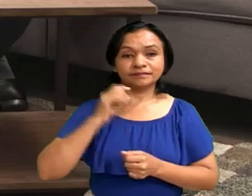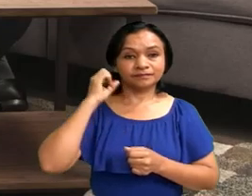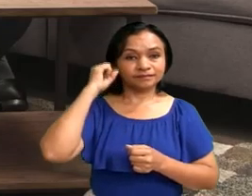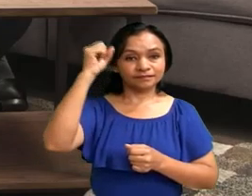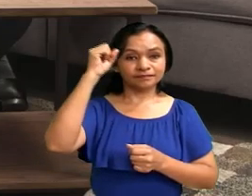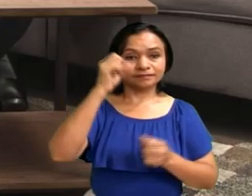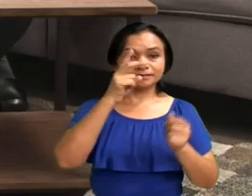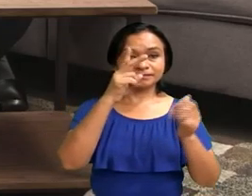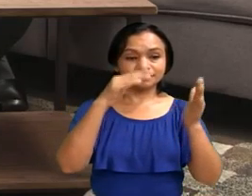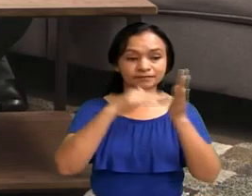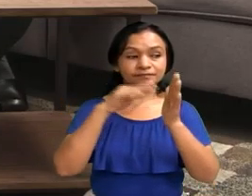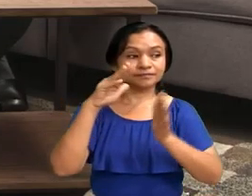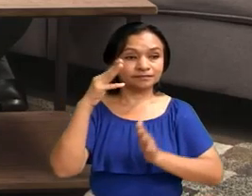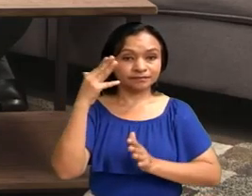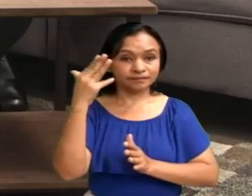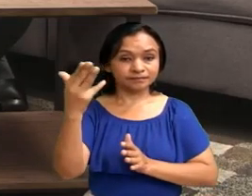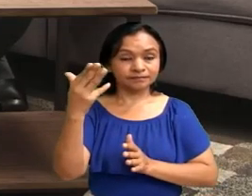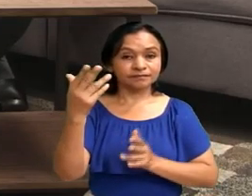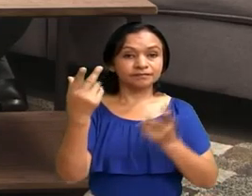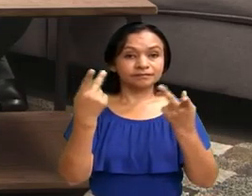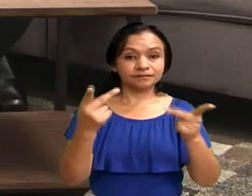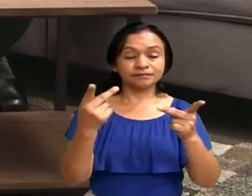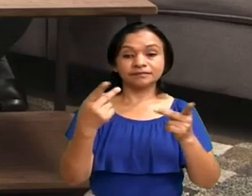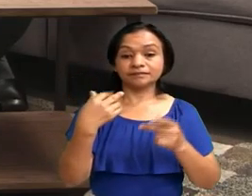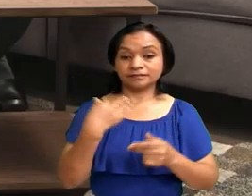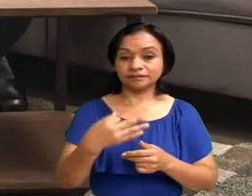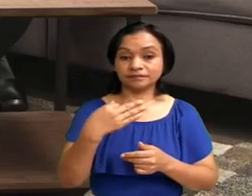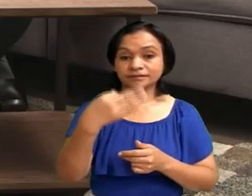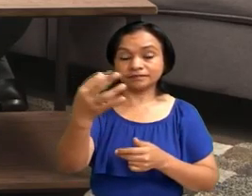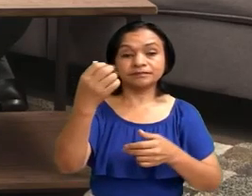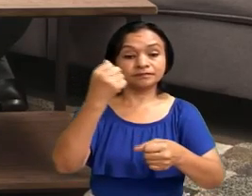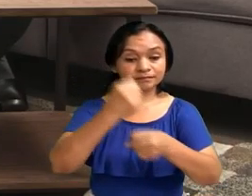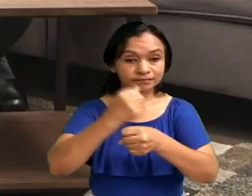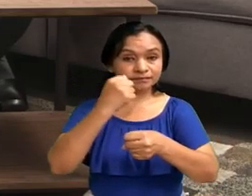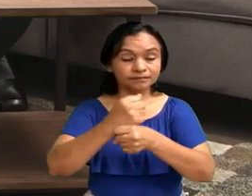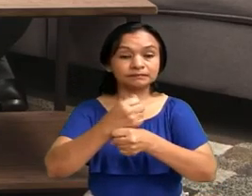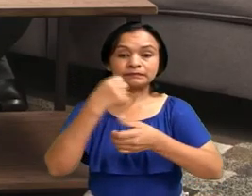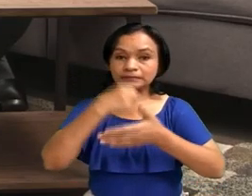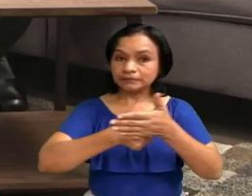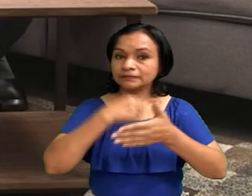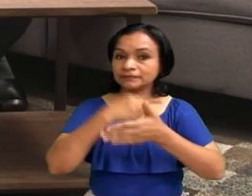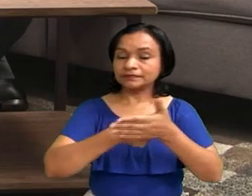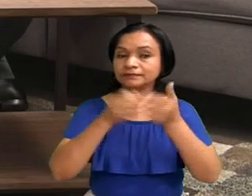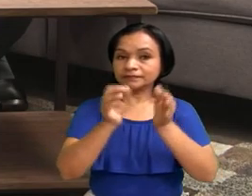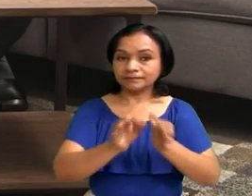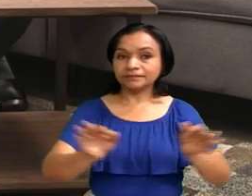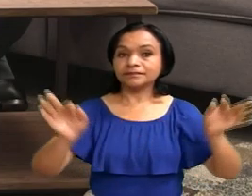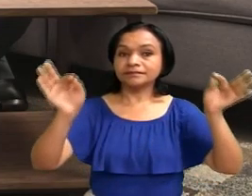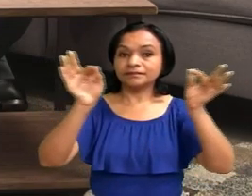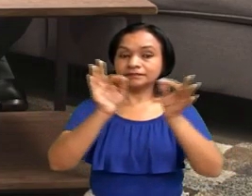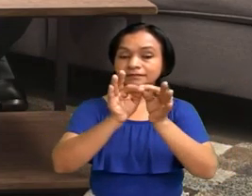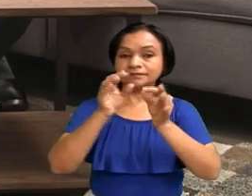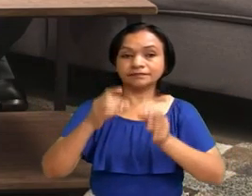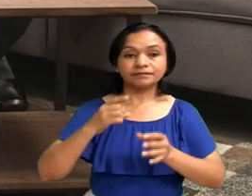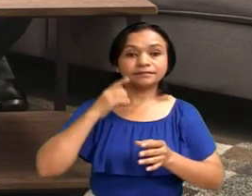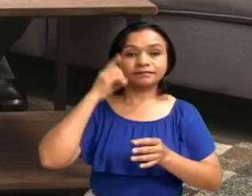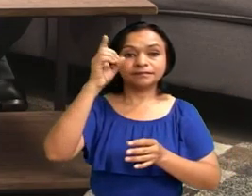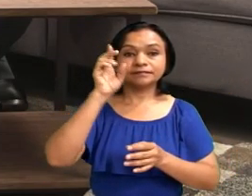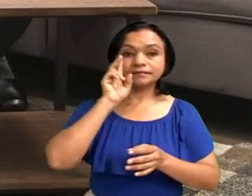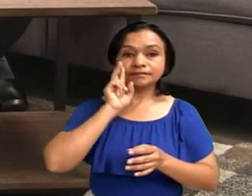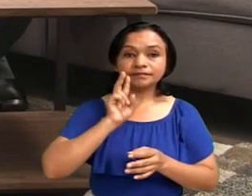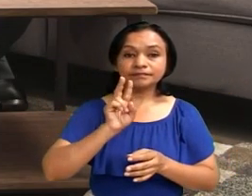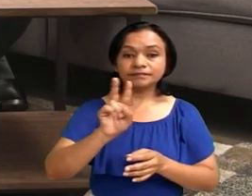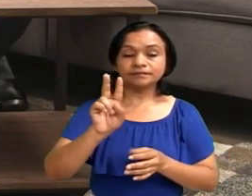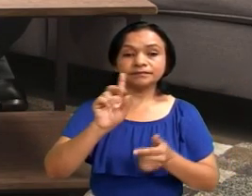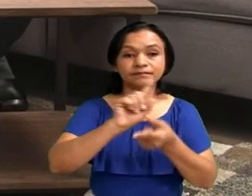hasta el 2019, pero también retos planteados, un tema bastante constante. Y sin duda alguna, avances que se verán y que